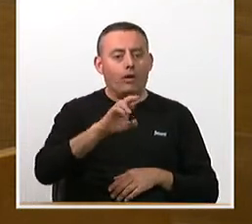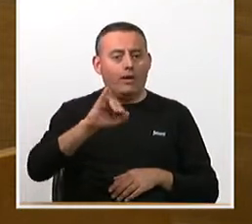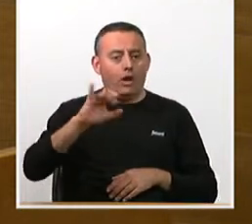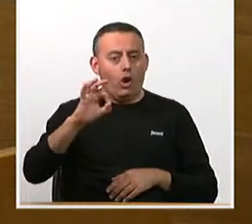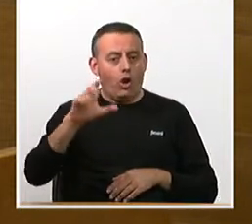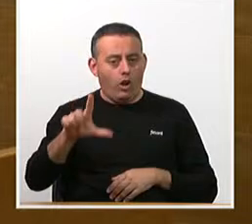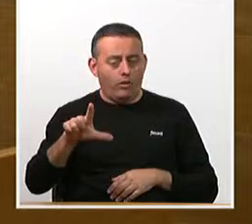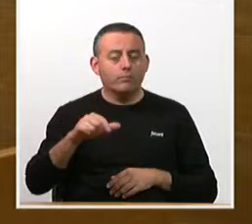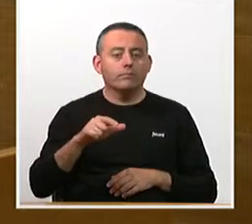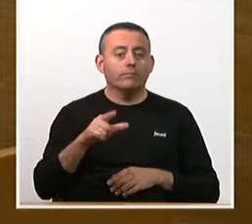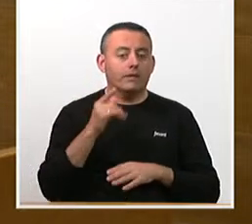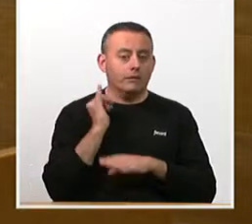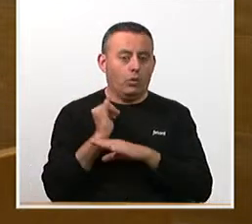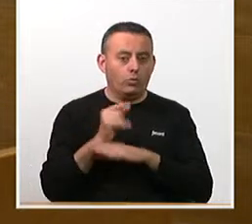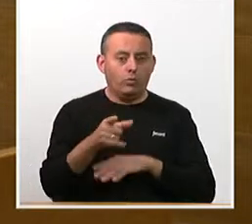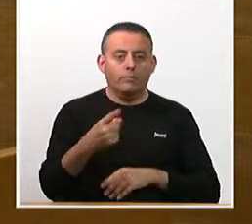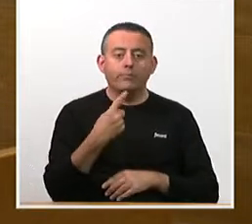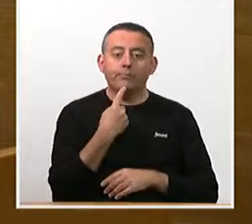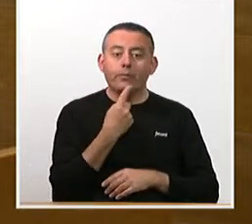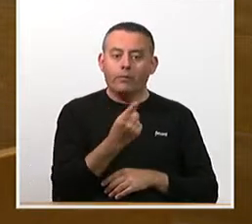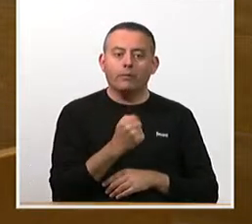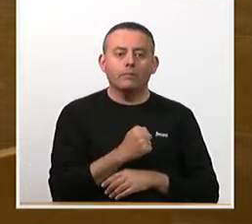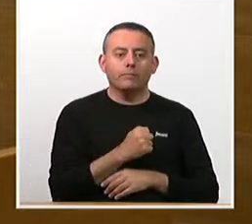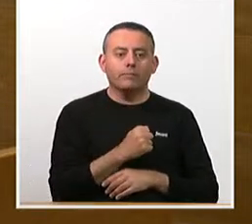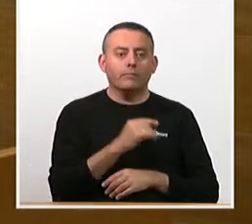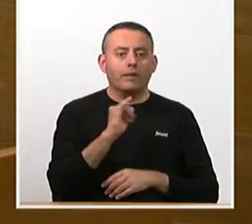deor administ de